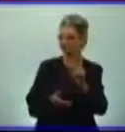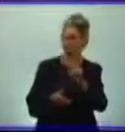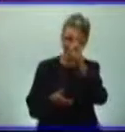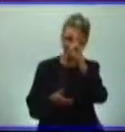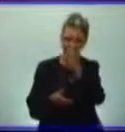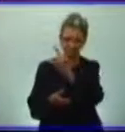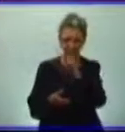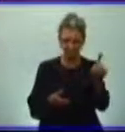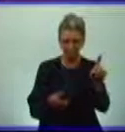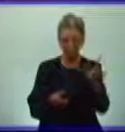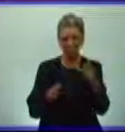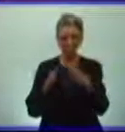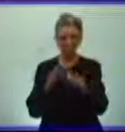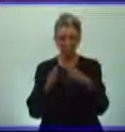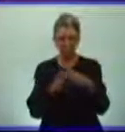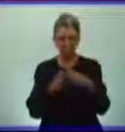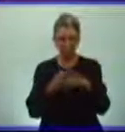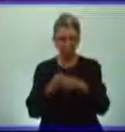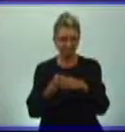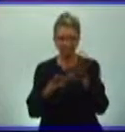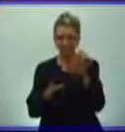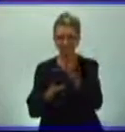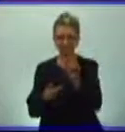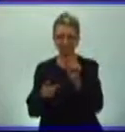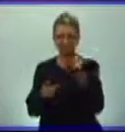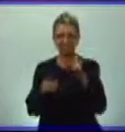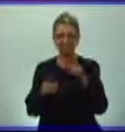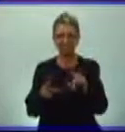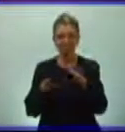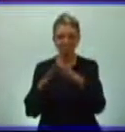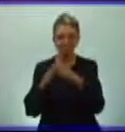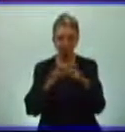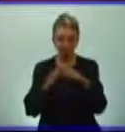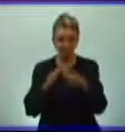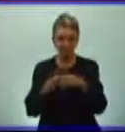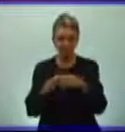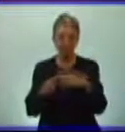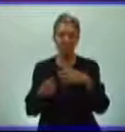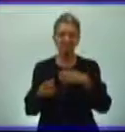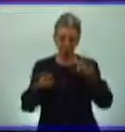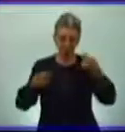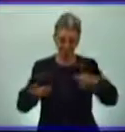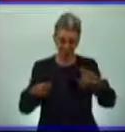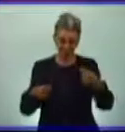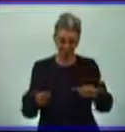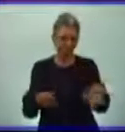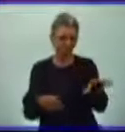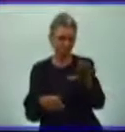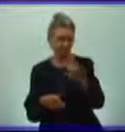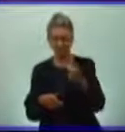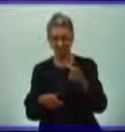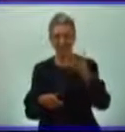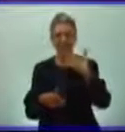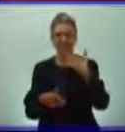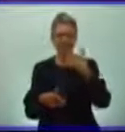hospitales, casas, y todos los que viven en ese municipio tienen derecho a todos los